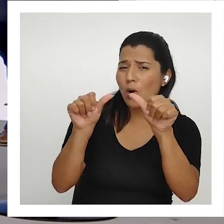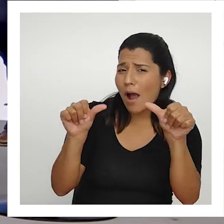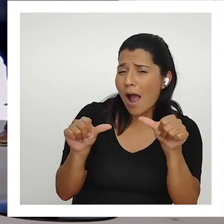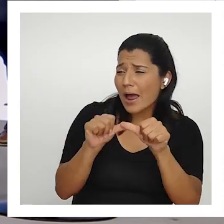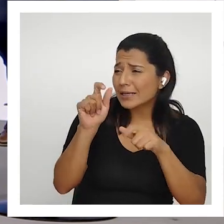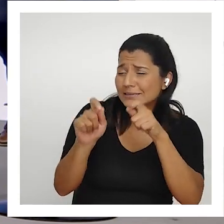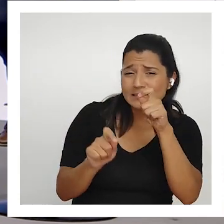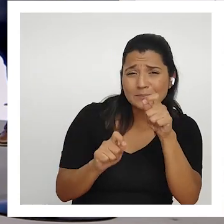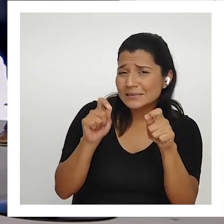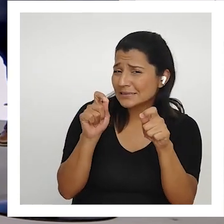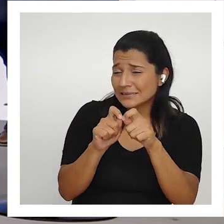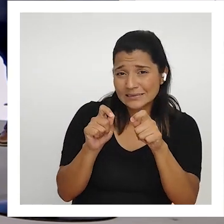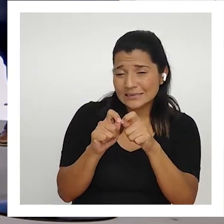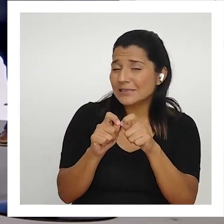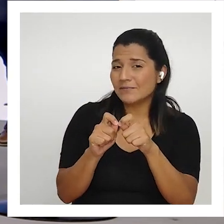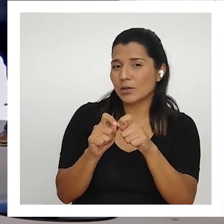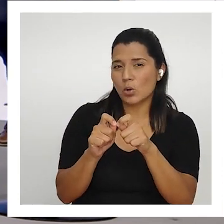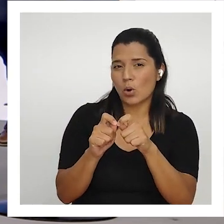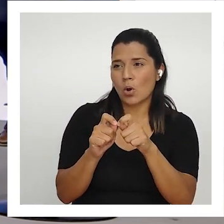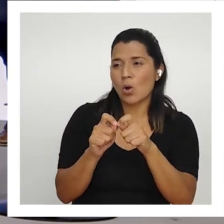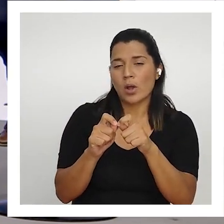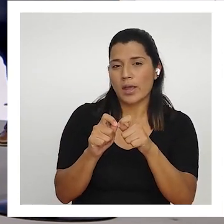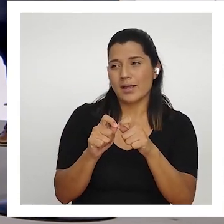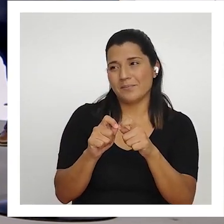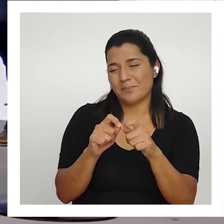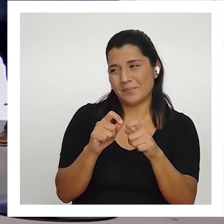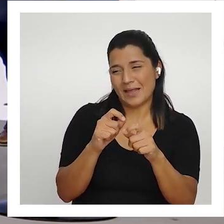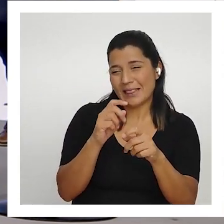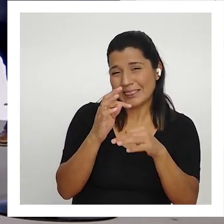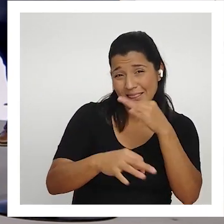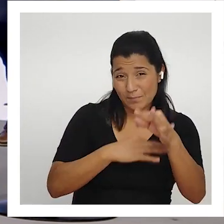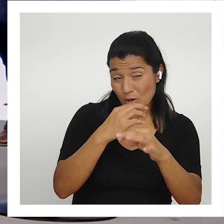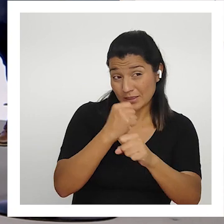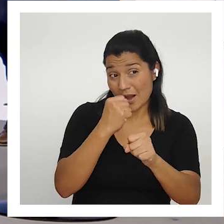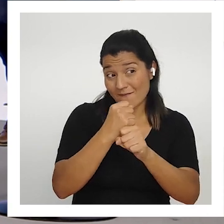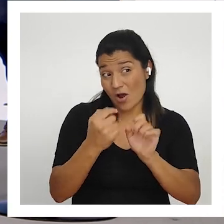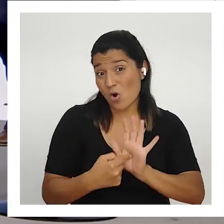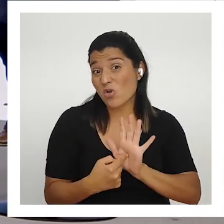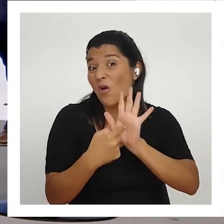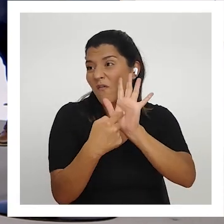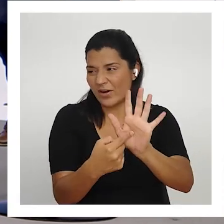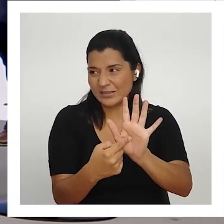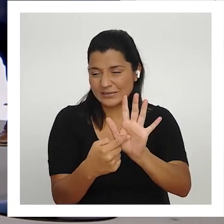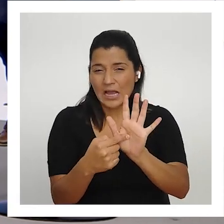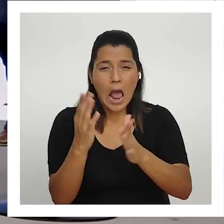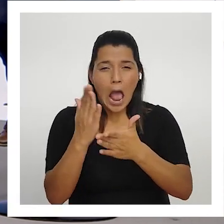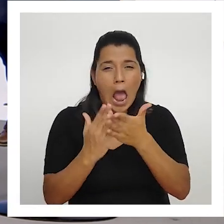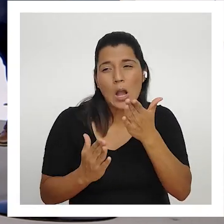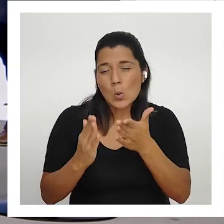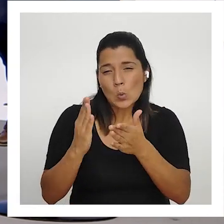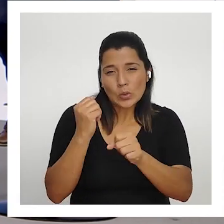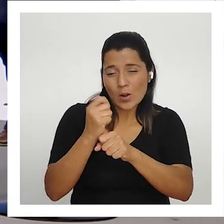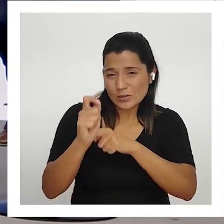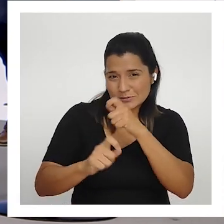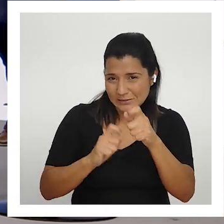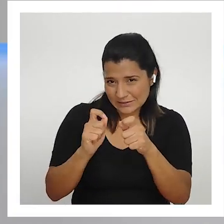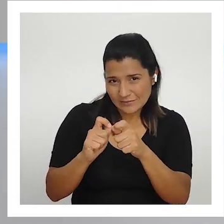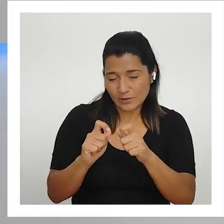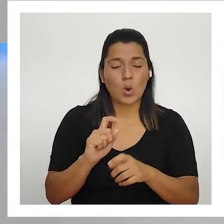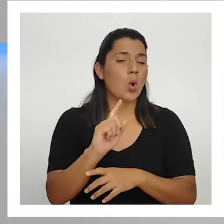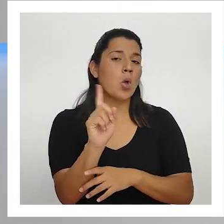Entonces, también por eso les mencionaba anteriormente de que es bastante probable de que sean estructuras conformadas también por personas latinas o